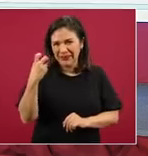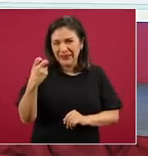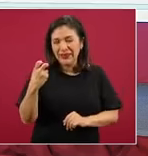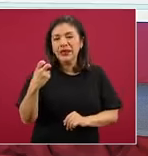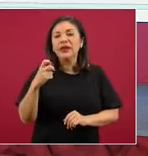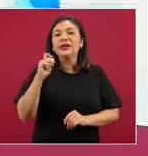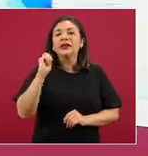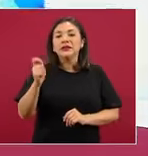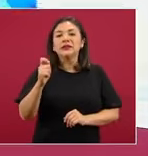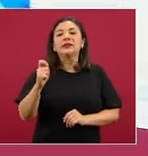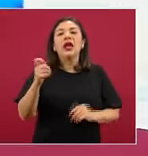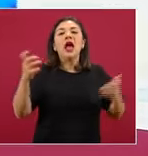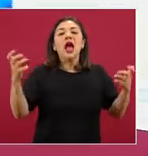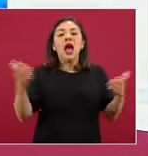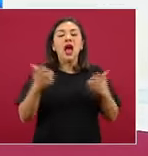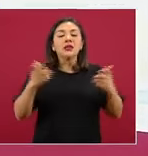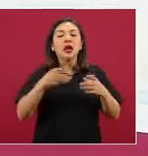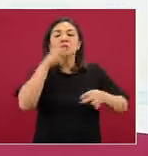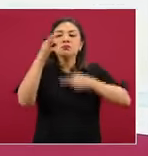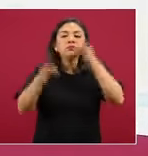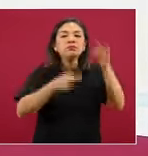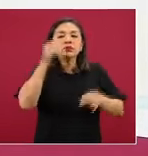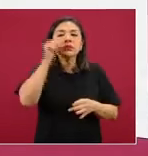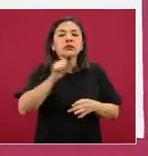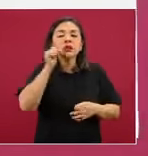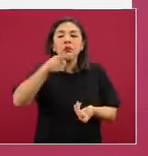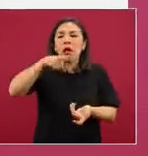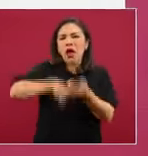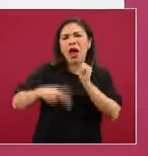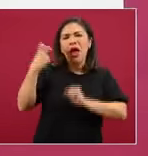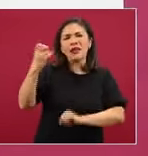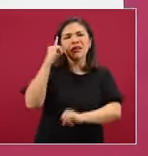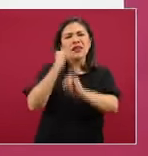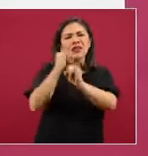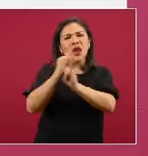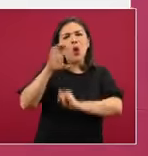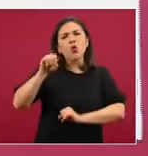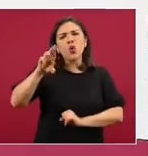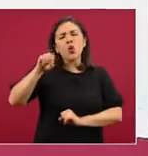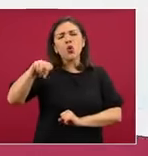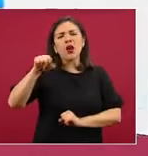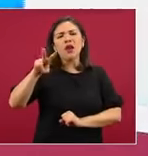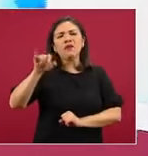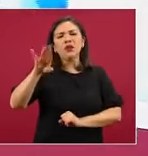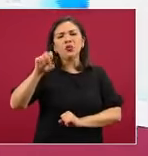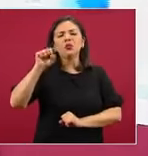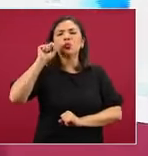el boletín que se publica en la página